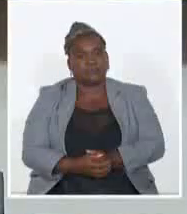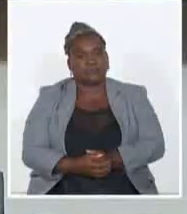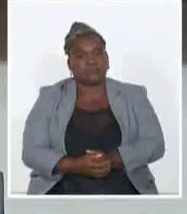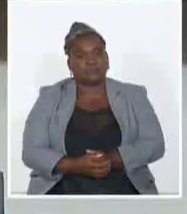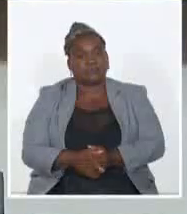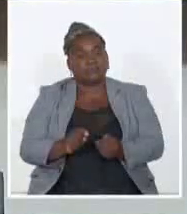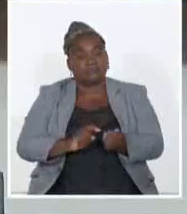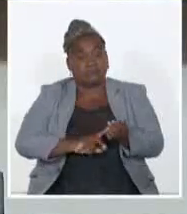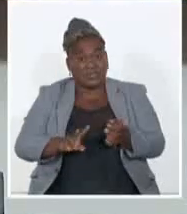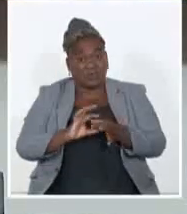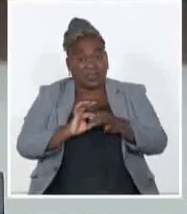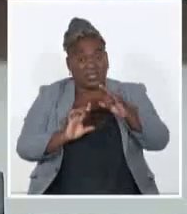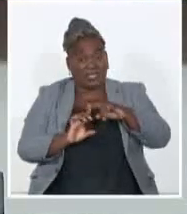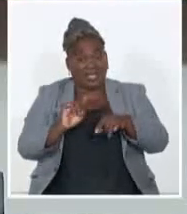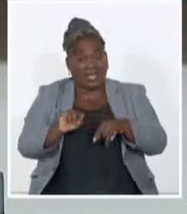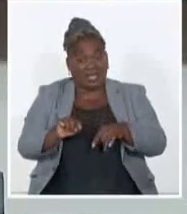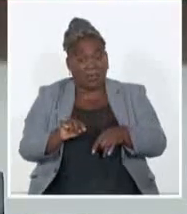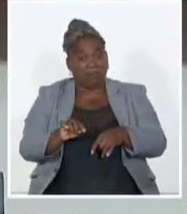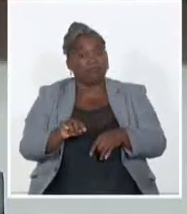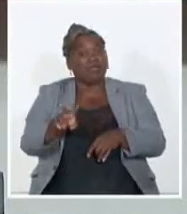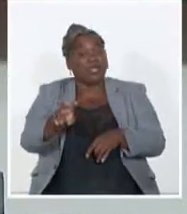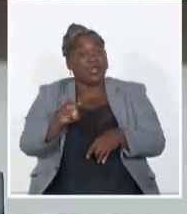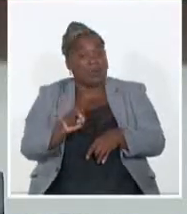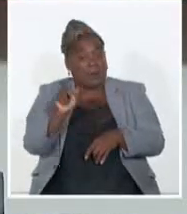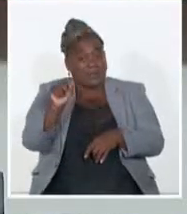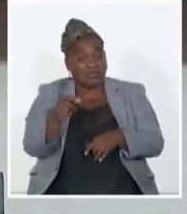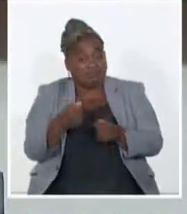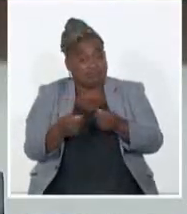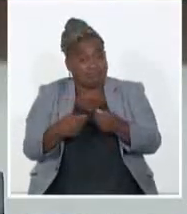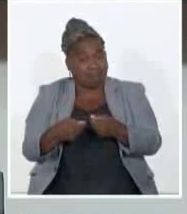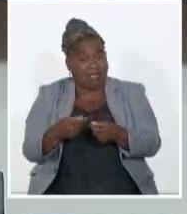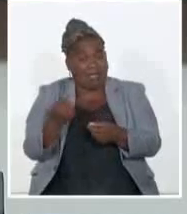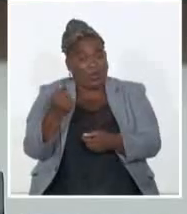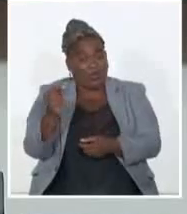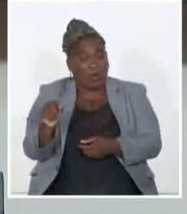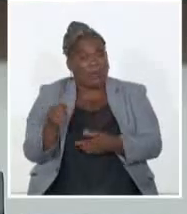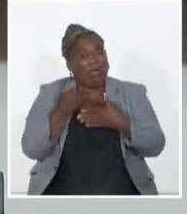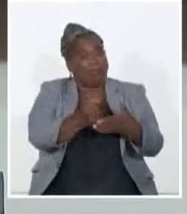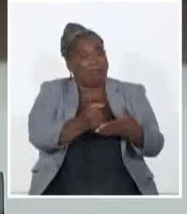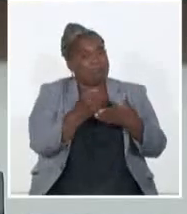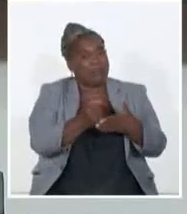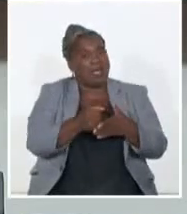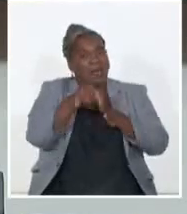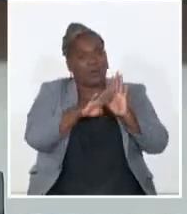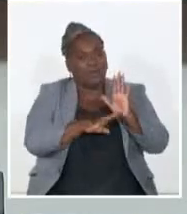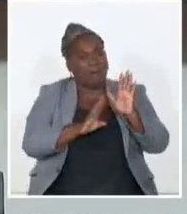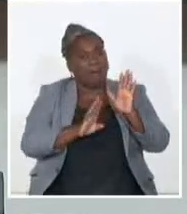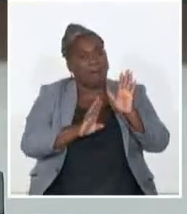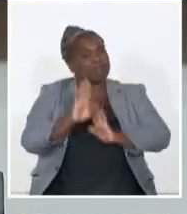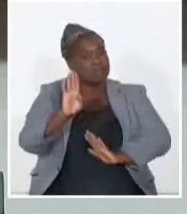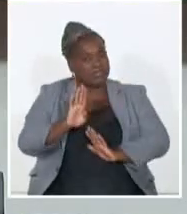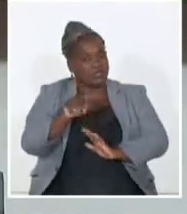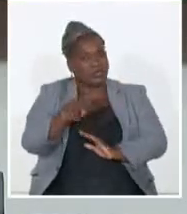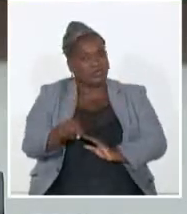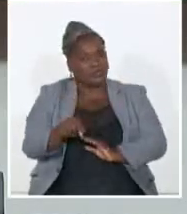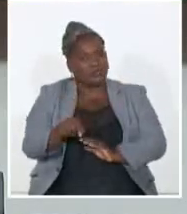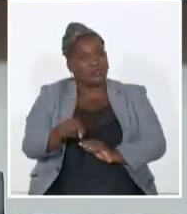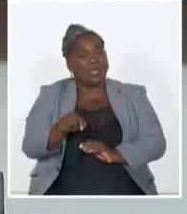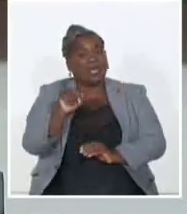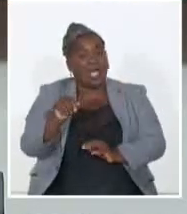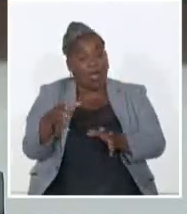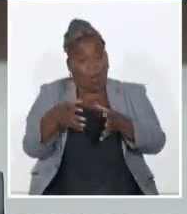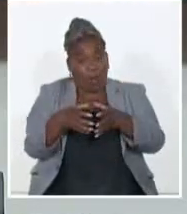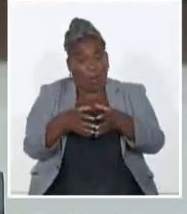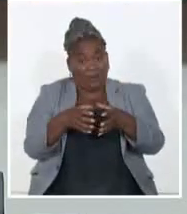En la provincia de Guantánamo, los nuevos actores económicos contribuyen de forma favorable a los programas de desarrollo local. Tal es el caso de la cooperativa